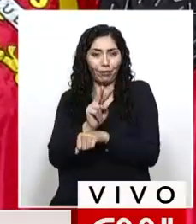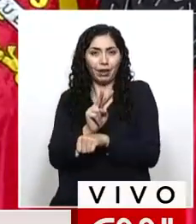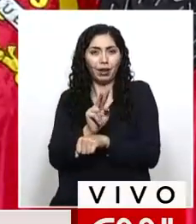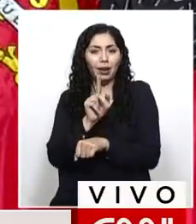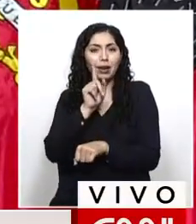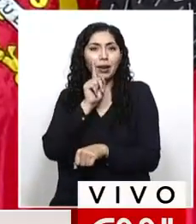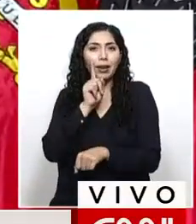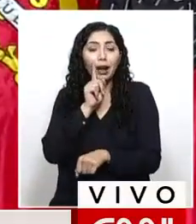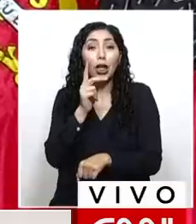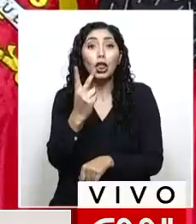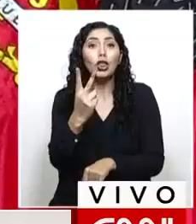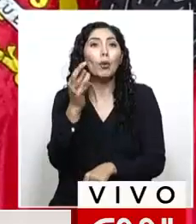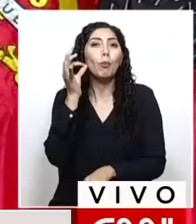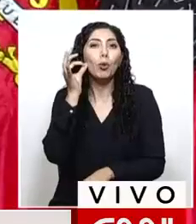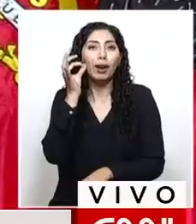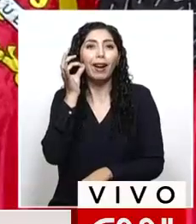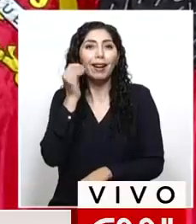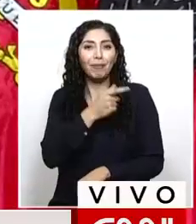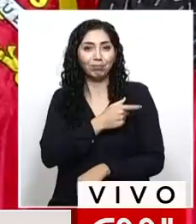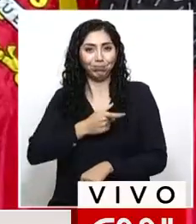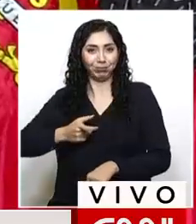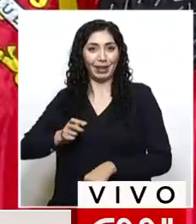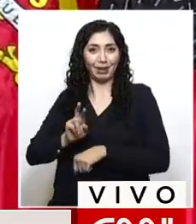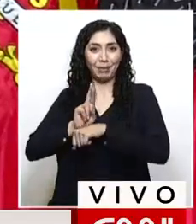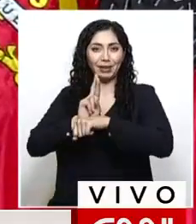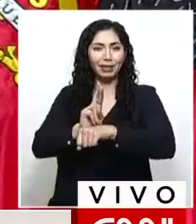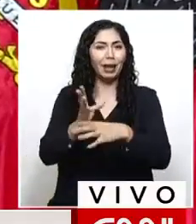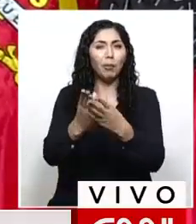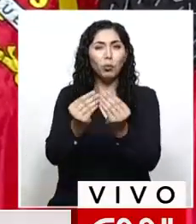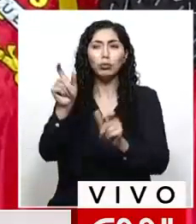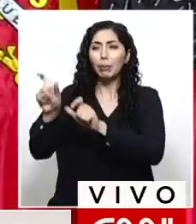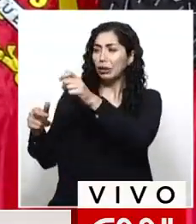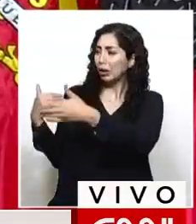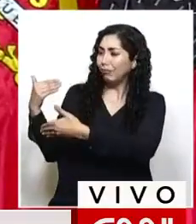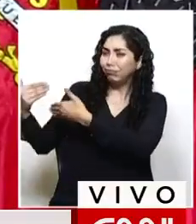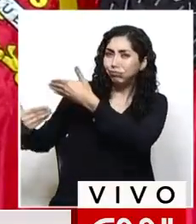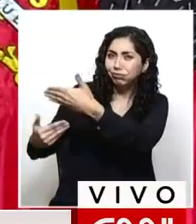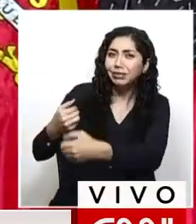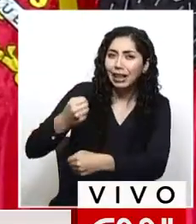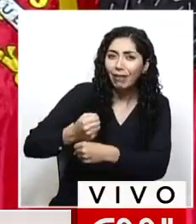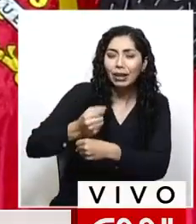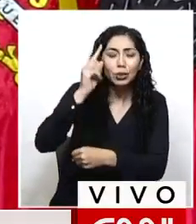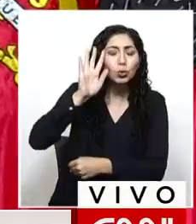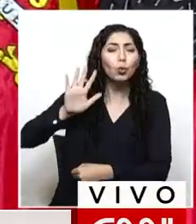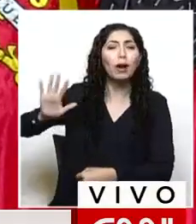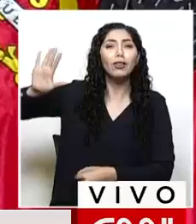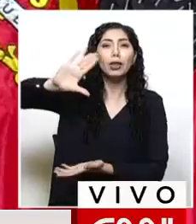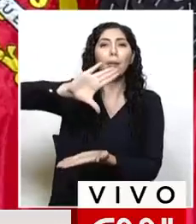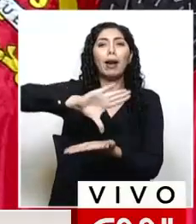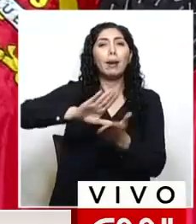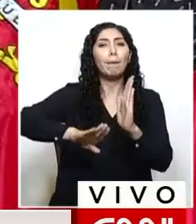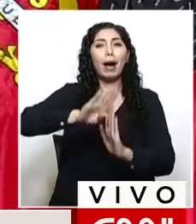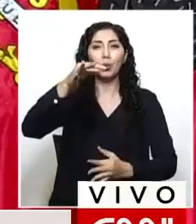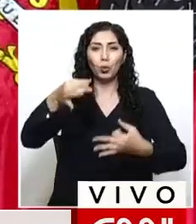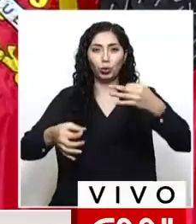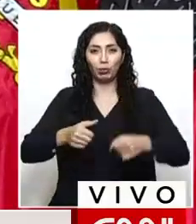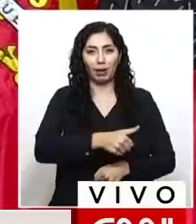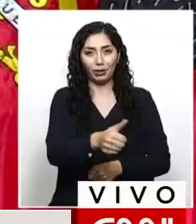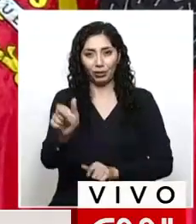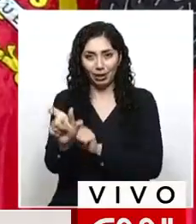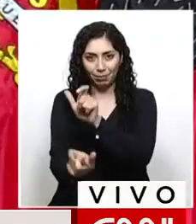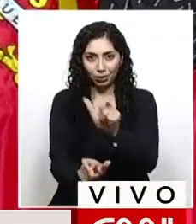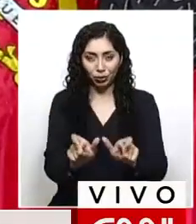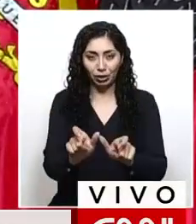muchas generaciones que han trabajado en este sueño colectivo de un país más justo para todas y todos. Y en tercer lugar, porque